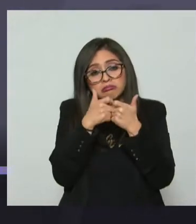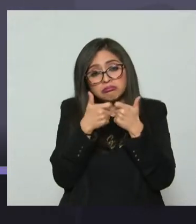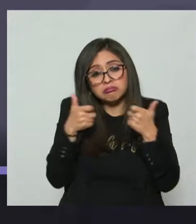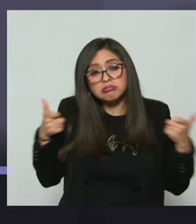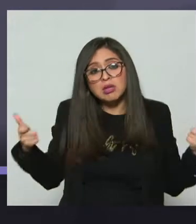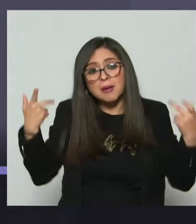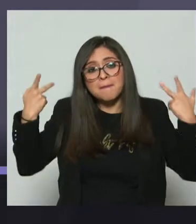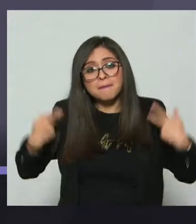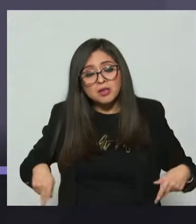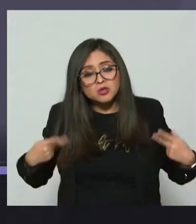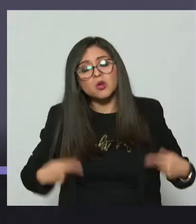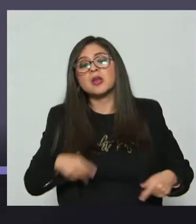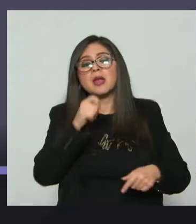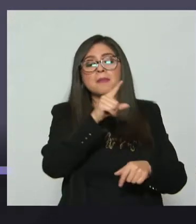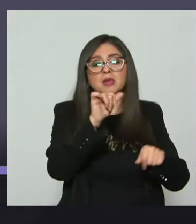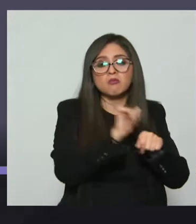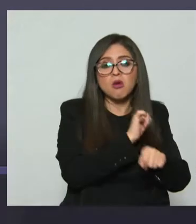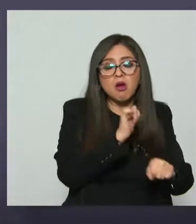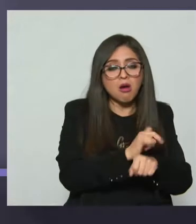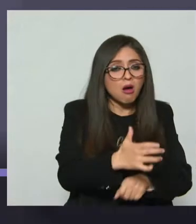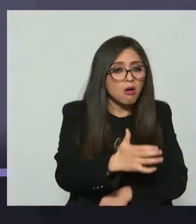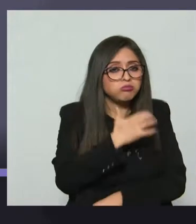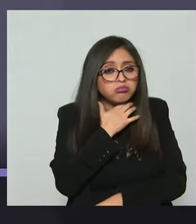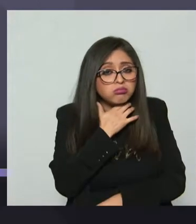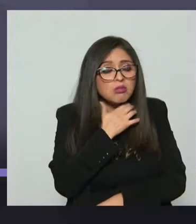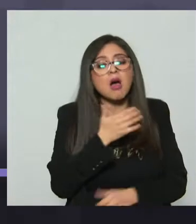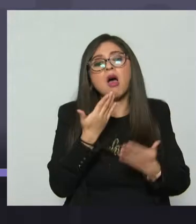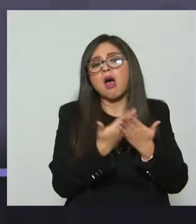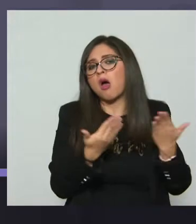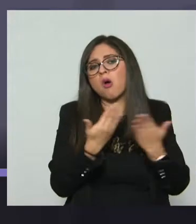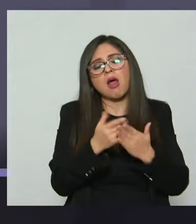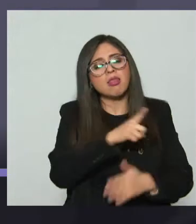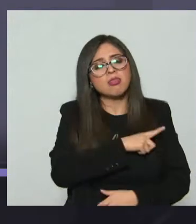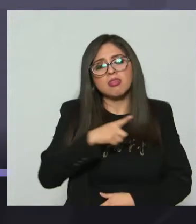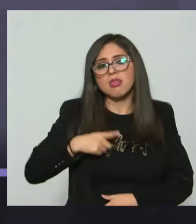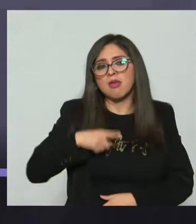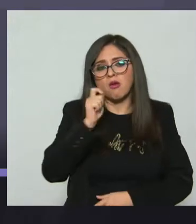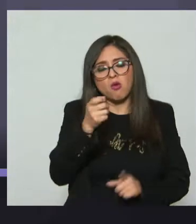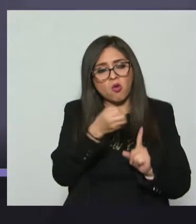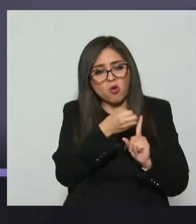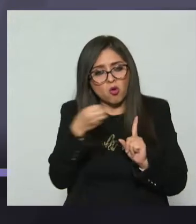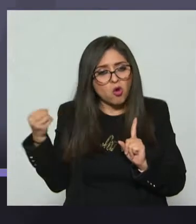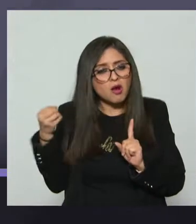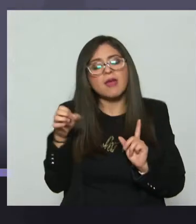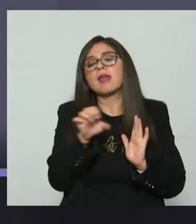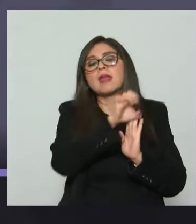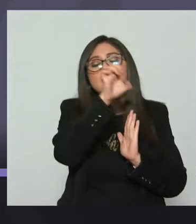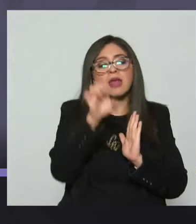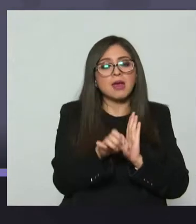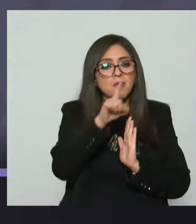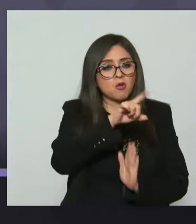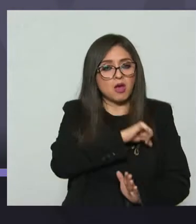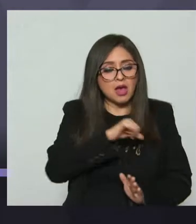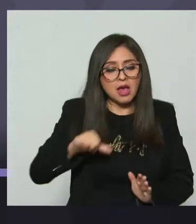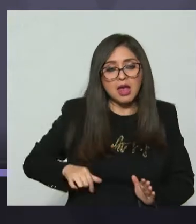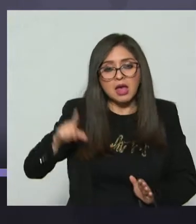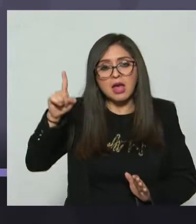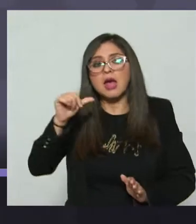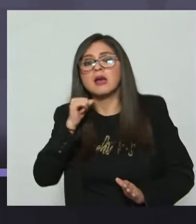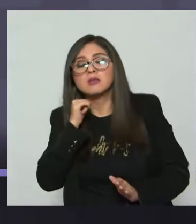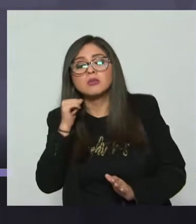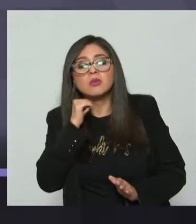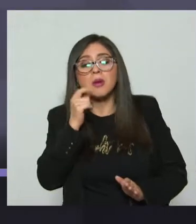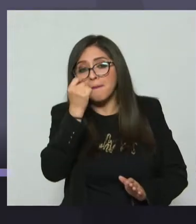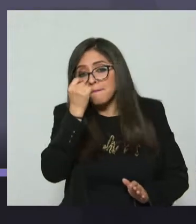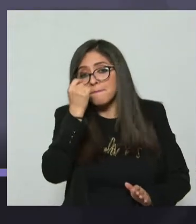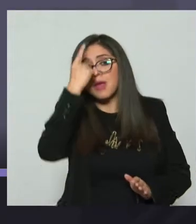a ser ordenado. Es decir, ya no va a ser que un alcalde de Azcapotzalco, si se le ocurre, va a hacer un